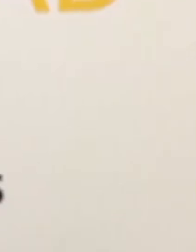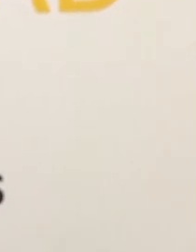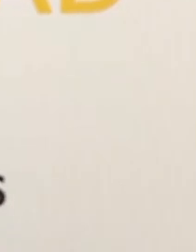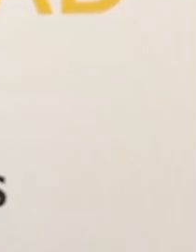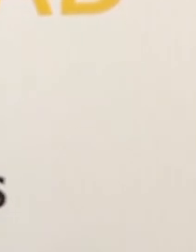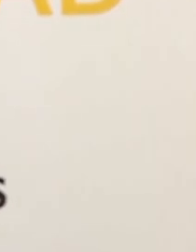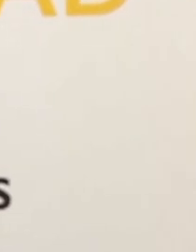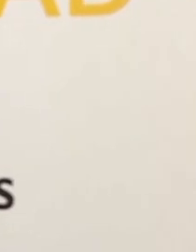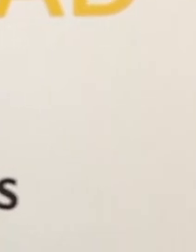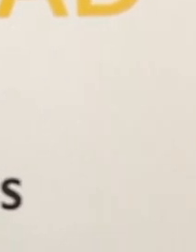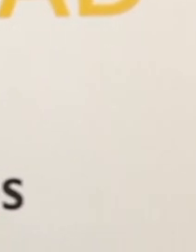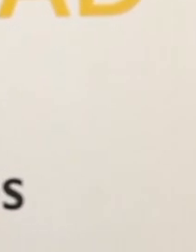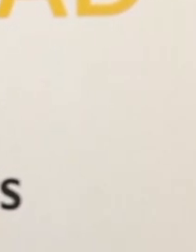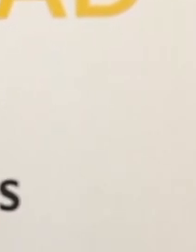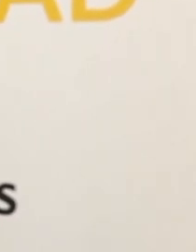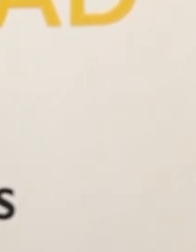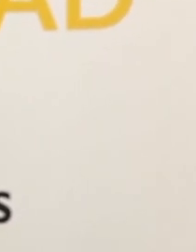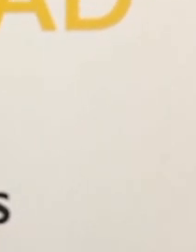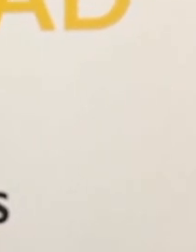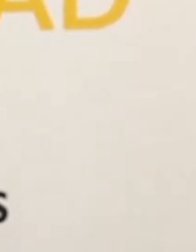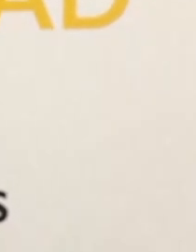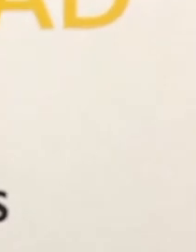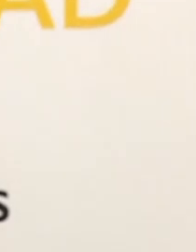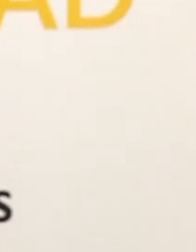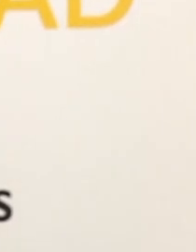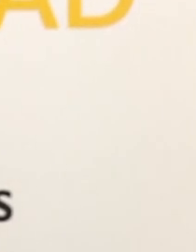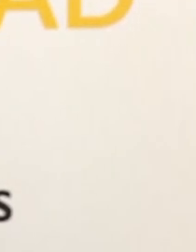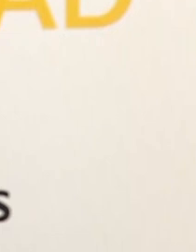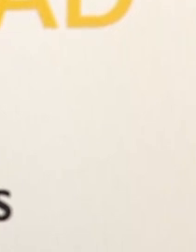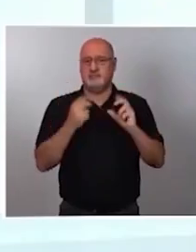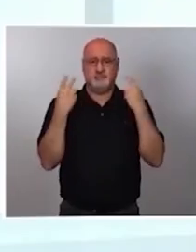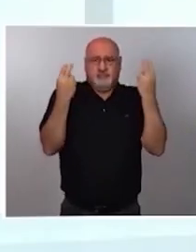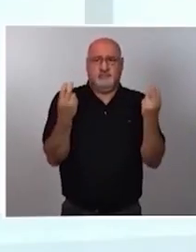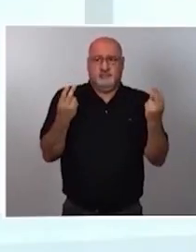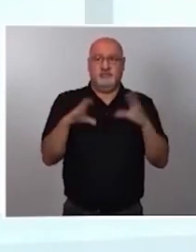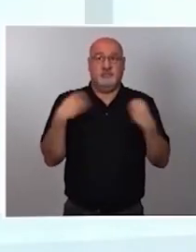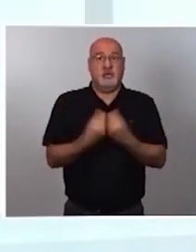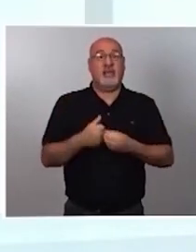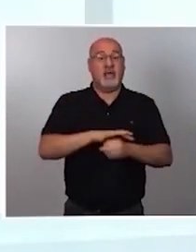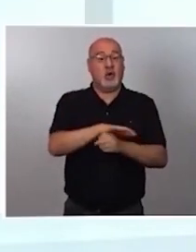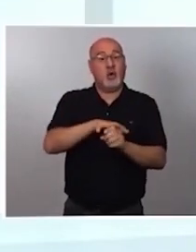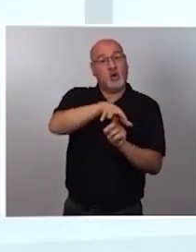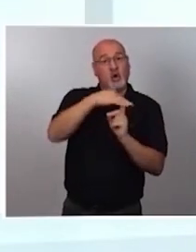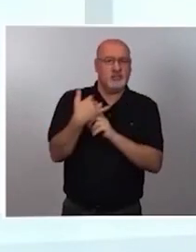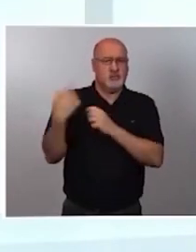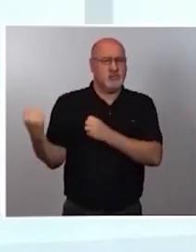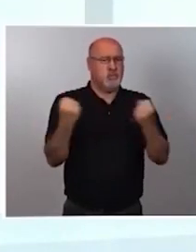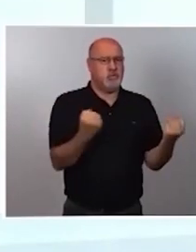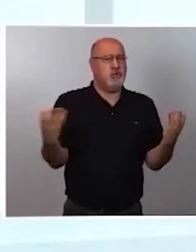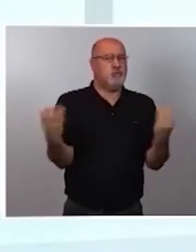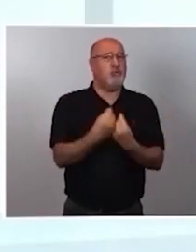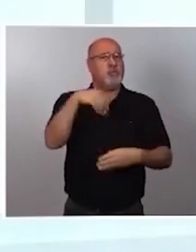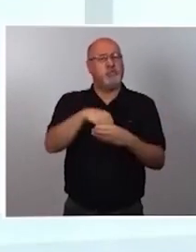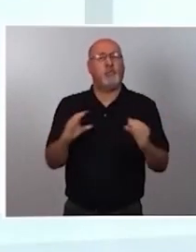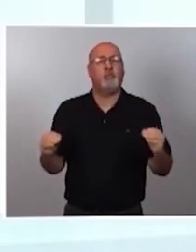aguantar, porque al final estamos metidos, ¿no?, en una construcción en la que es el hombre malo, la mujer buena, ¿no? Y lo peor de todo es que esto no es